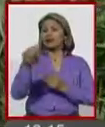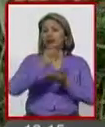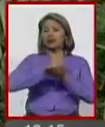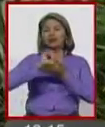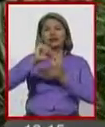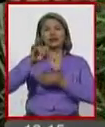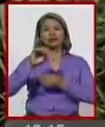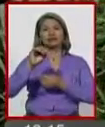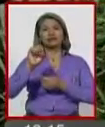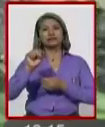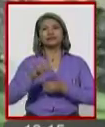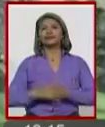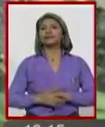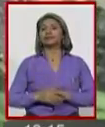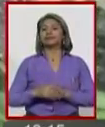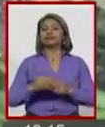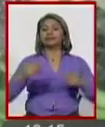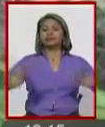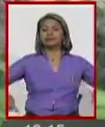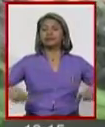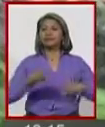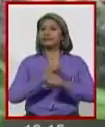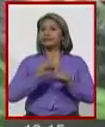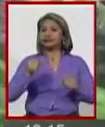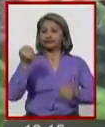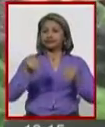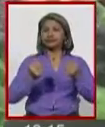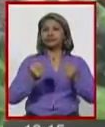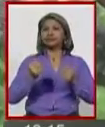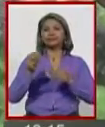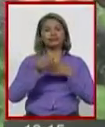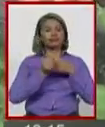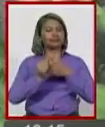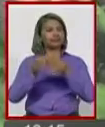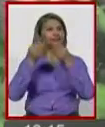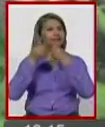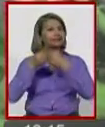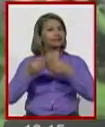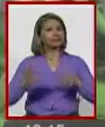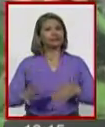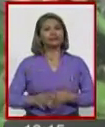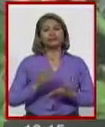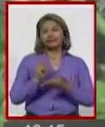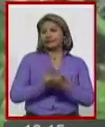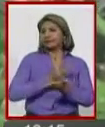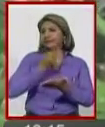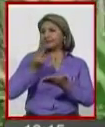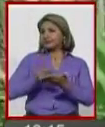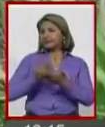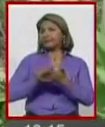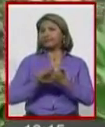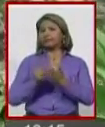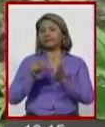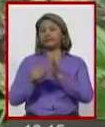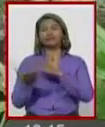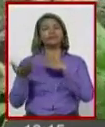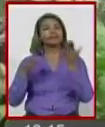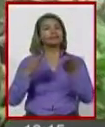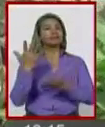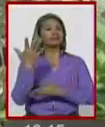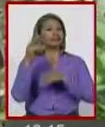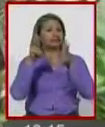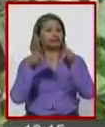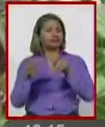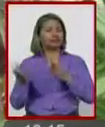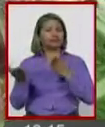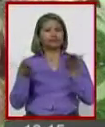hacia San José de Chiquitos. El reventón de una llanta hizo que el conductor pierda el control del vehículo, dando varias vueltas, con el saldo fatal de 5